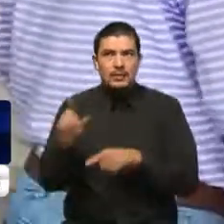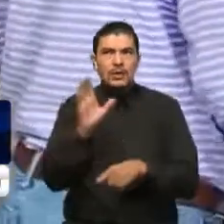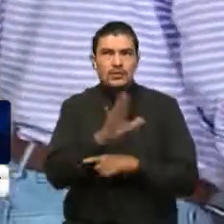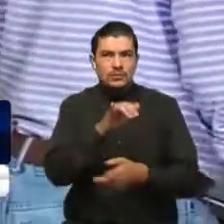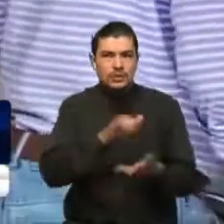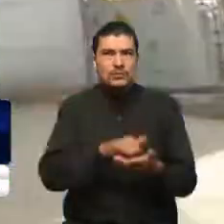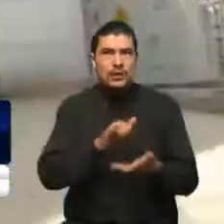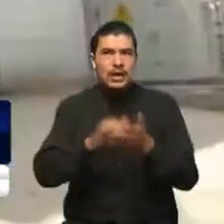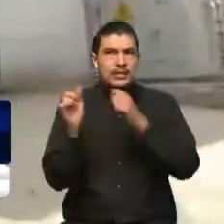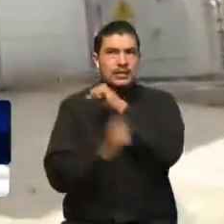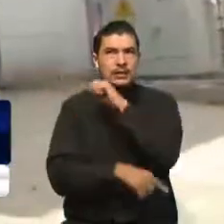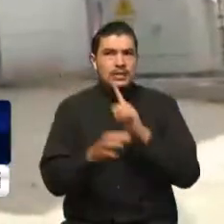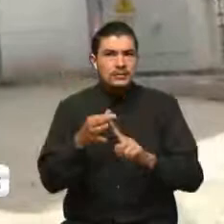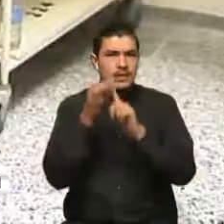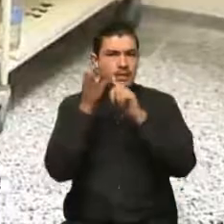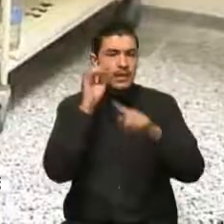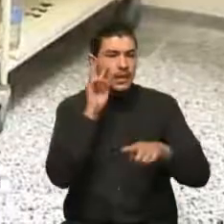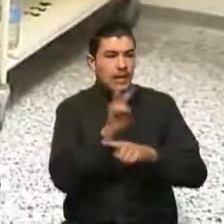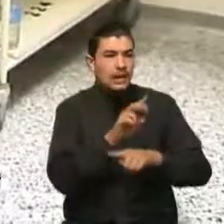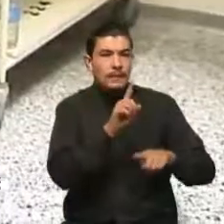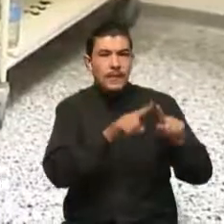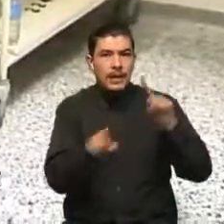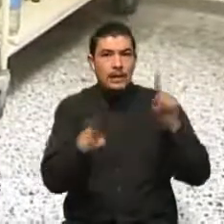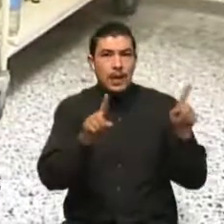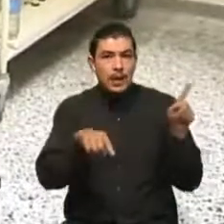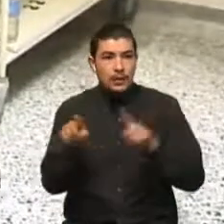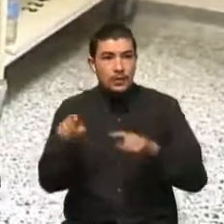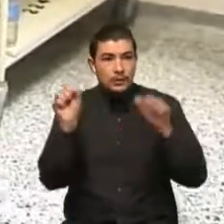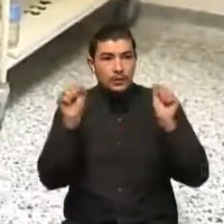especiales de vigilancia e incluso algunas podrían salir del país